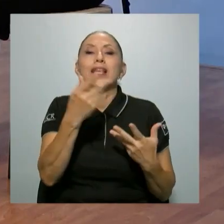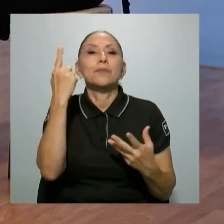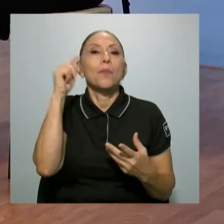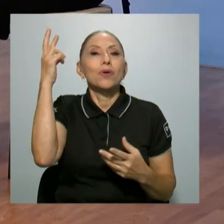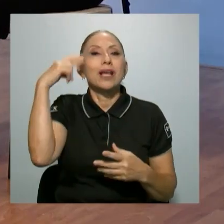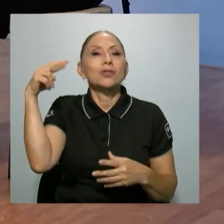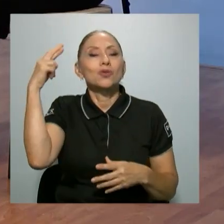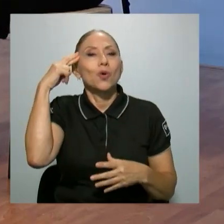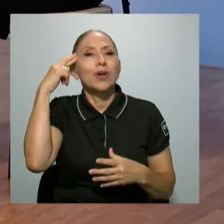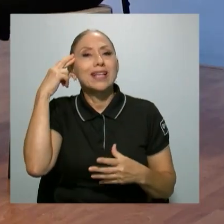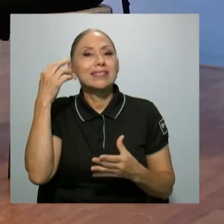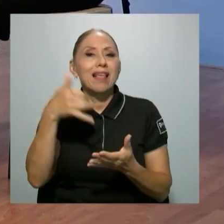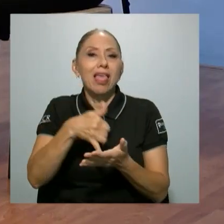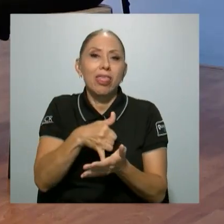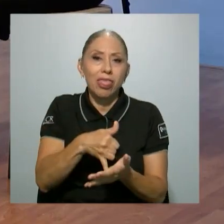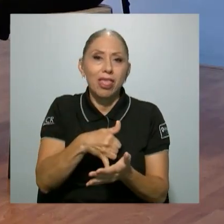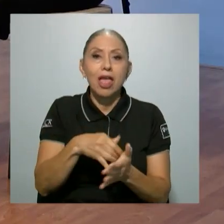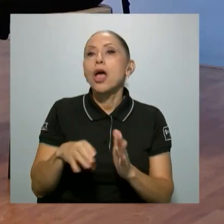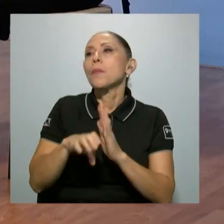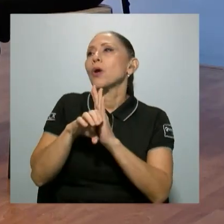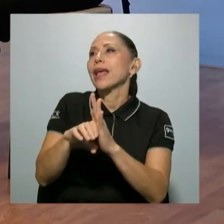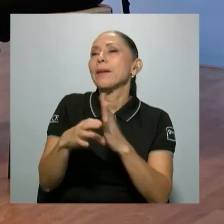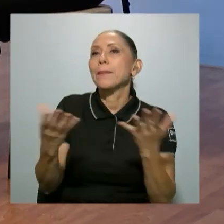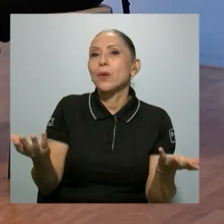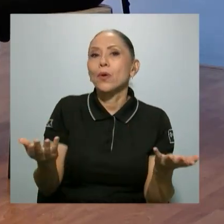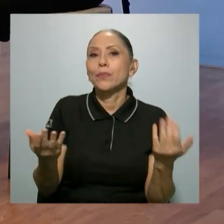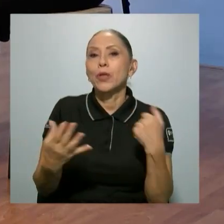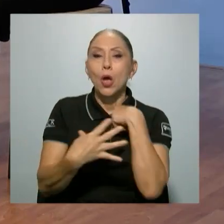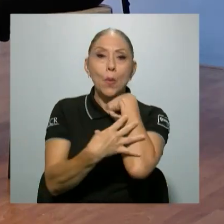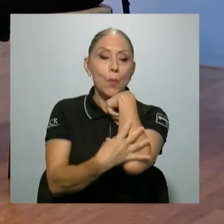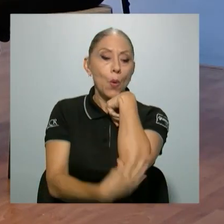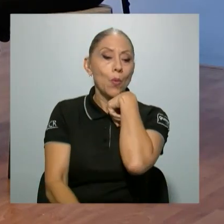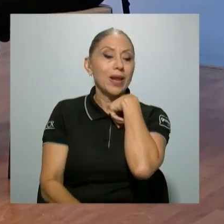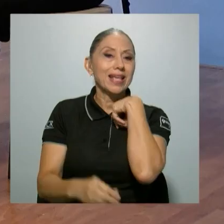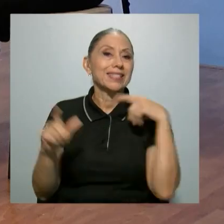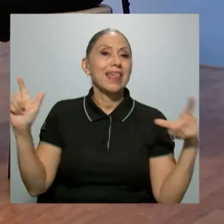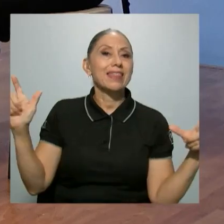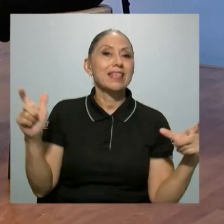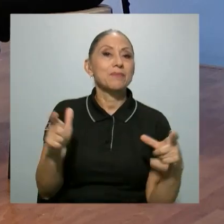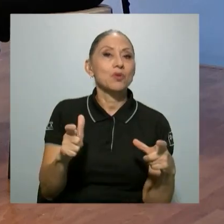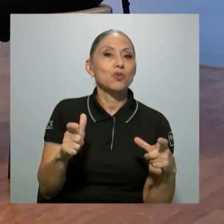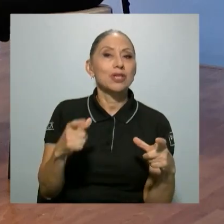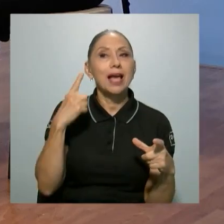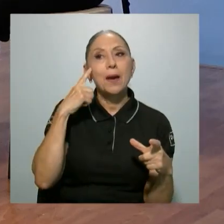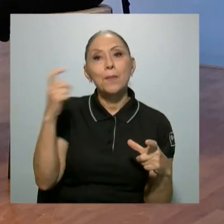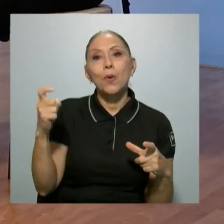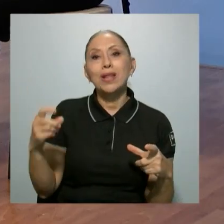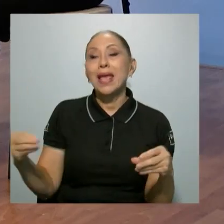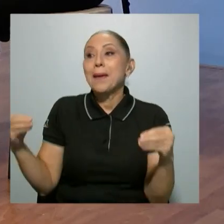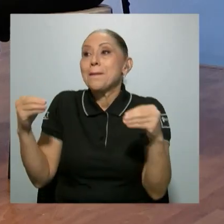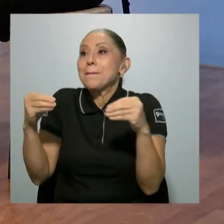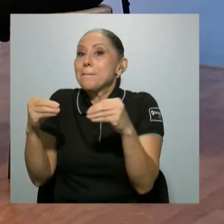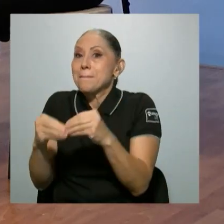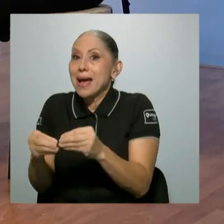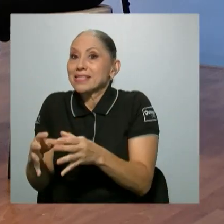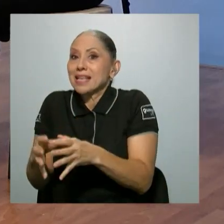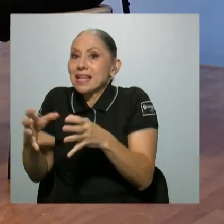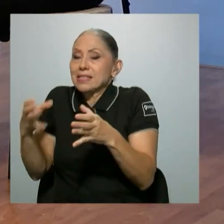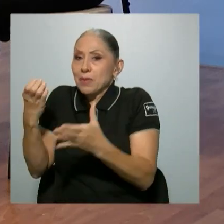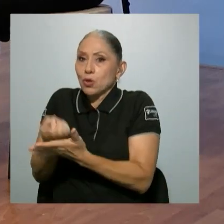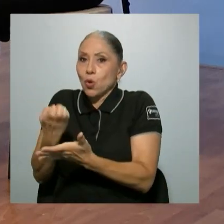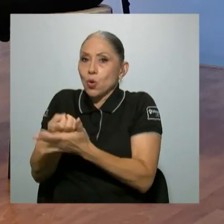pobreza puede disminuir, por ejemplo, por mayor crecimiento económico que se traduce en más empleos de calidad para